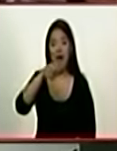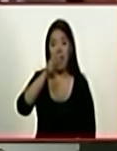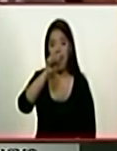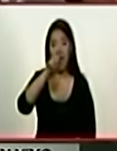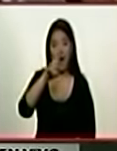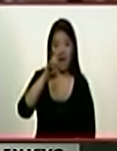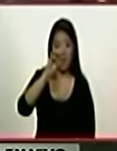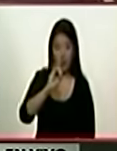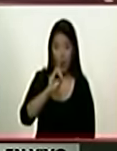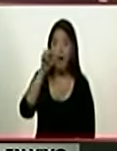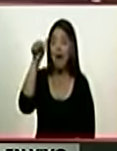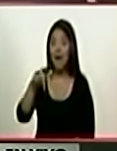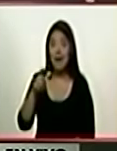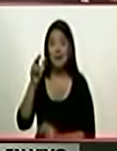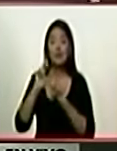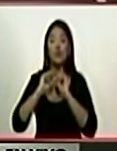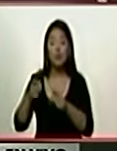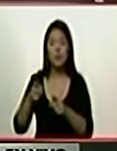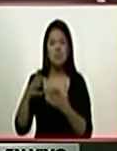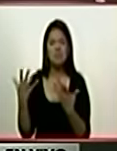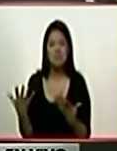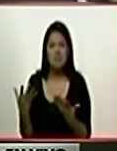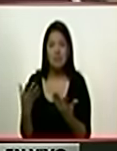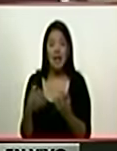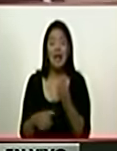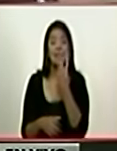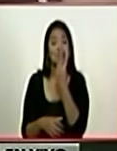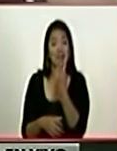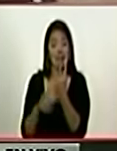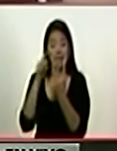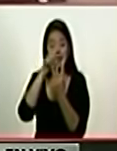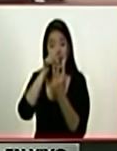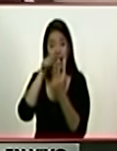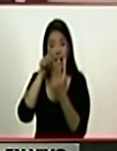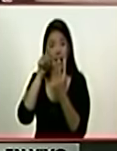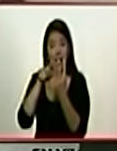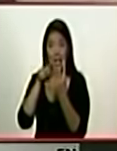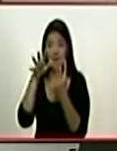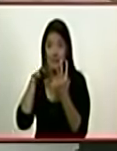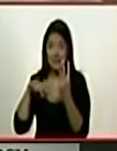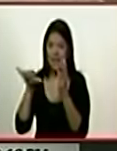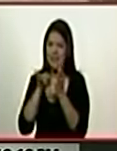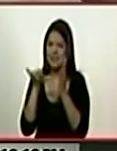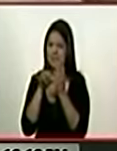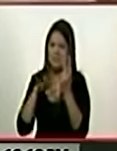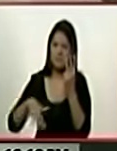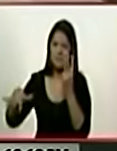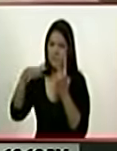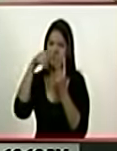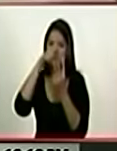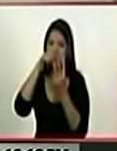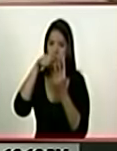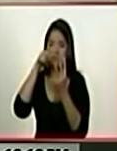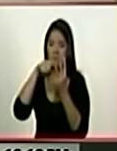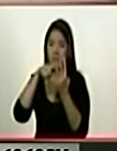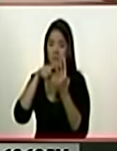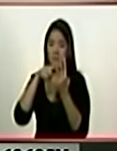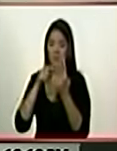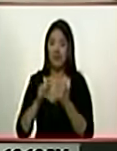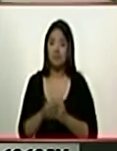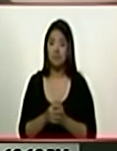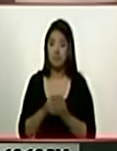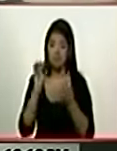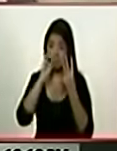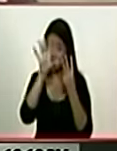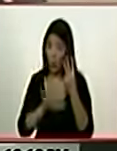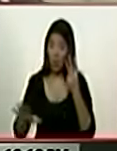obra constituye una de las tres obras que en el entorno del oriente, de la zona oriental de